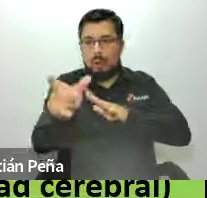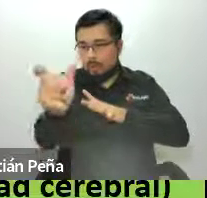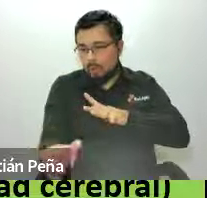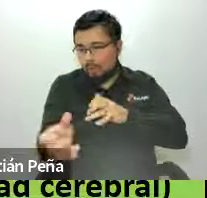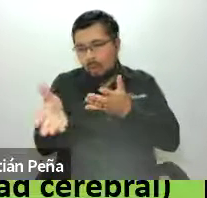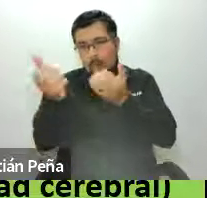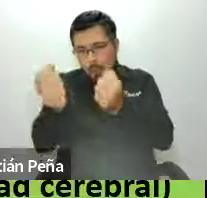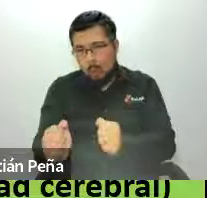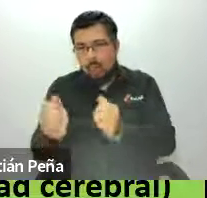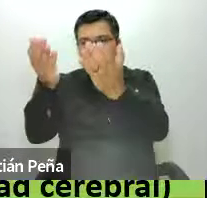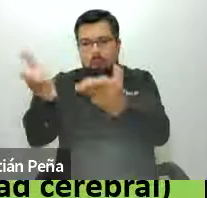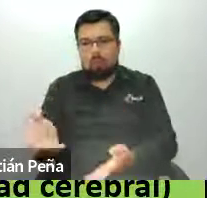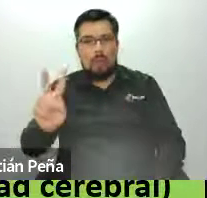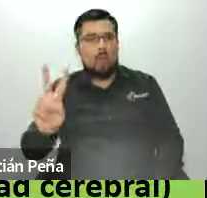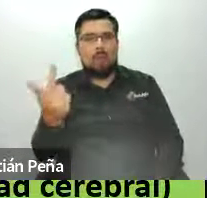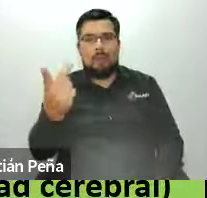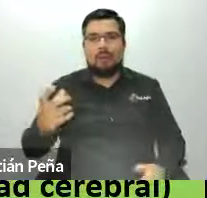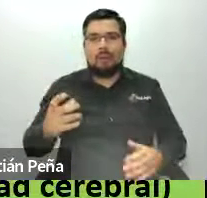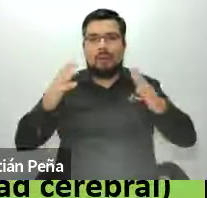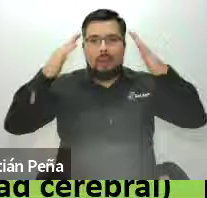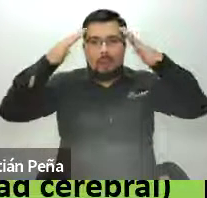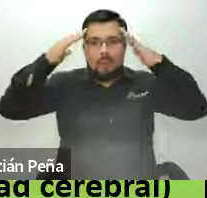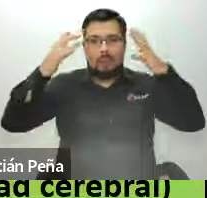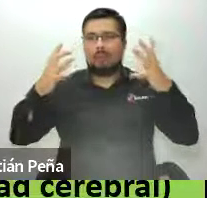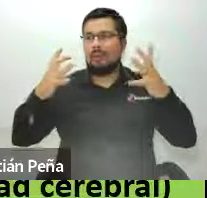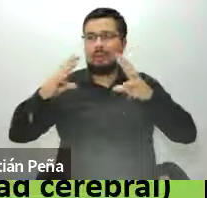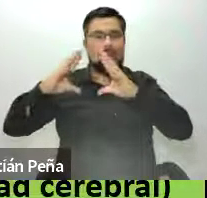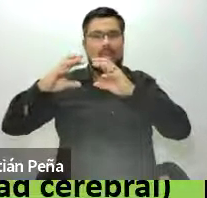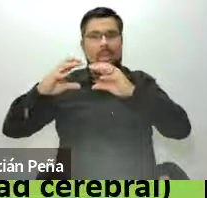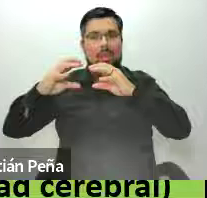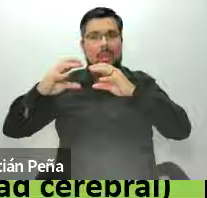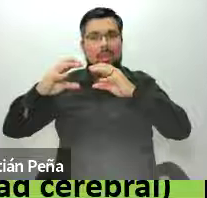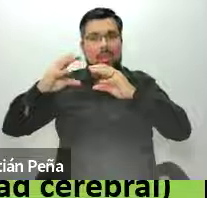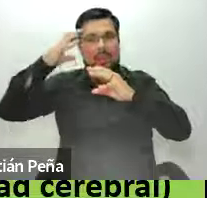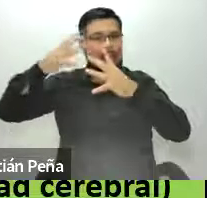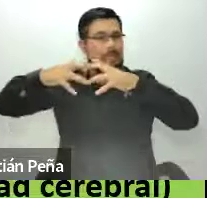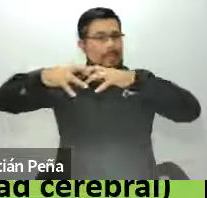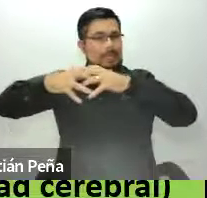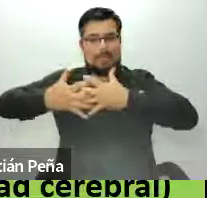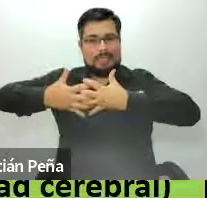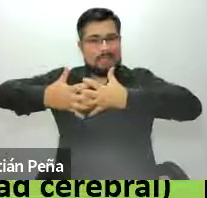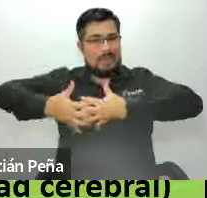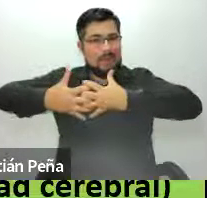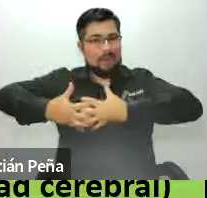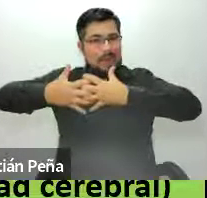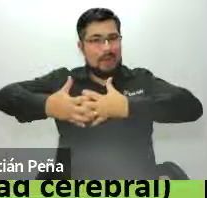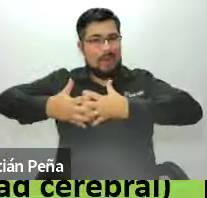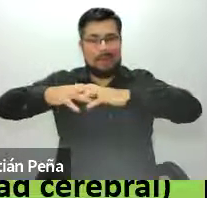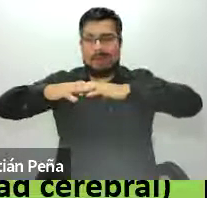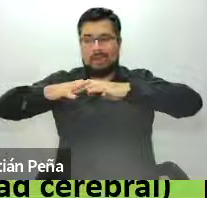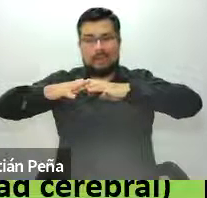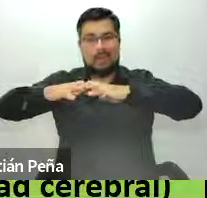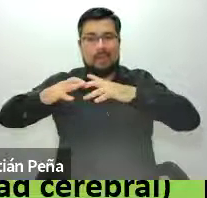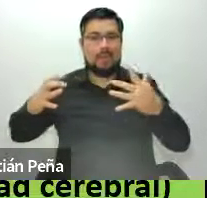el desarrollo cognitivo a la plasticidad cerebral. Bueno, la neurociencia también incluso planteada a